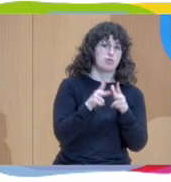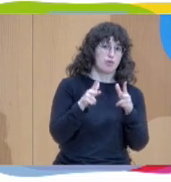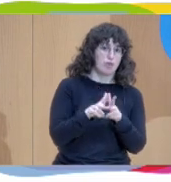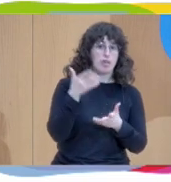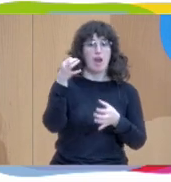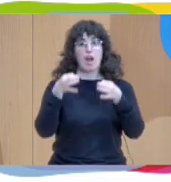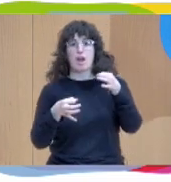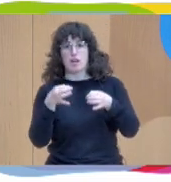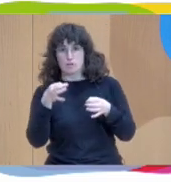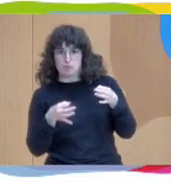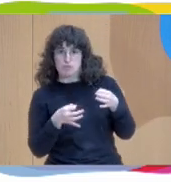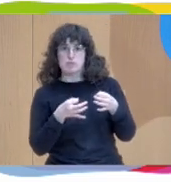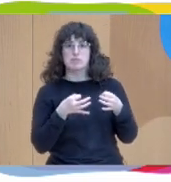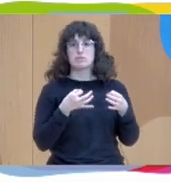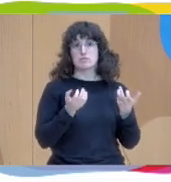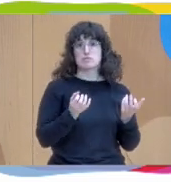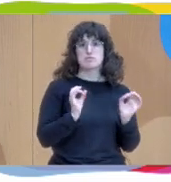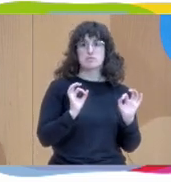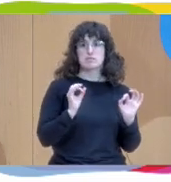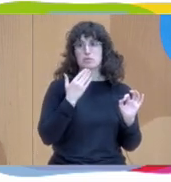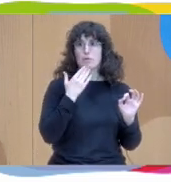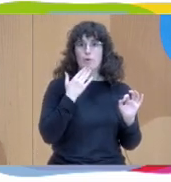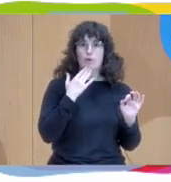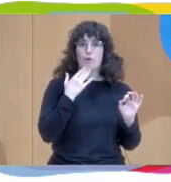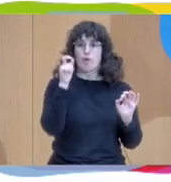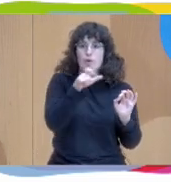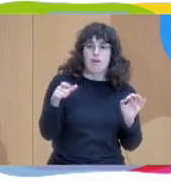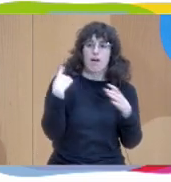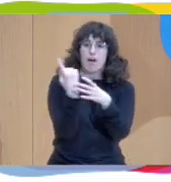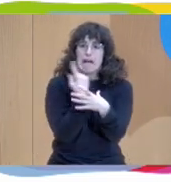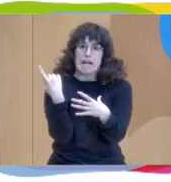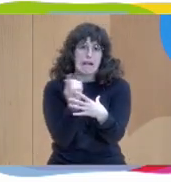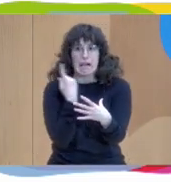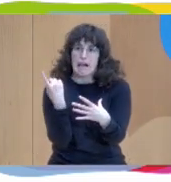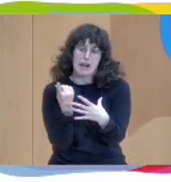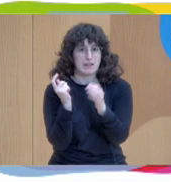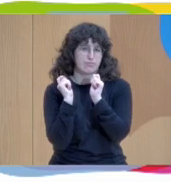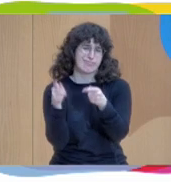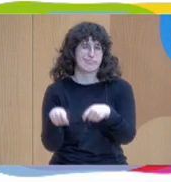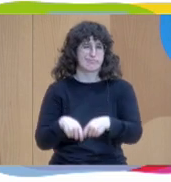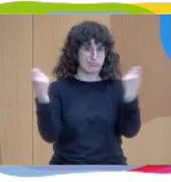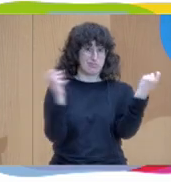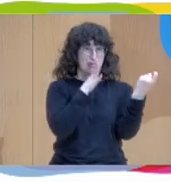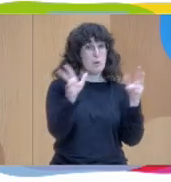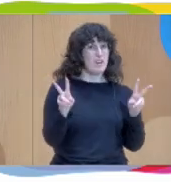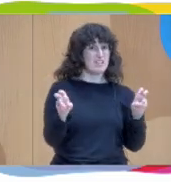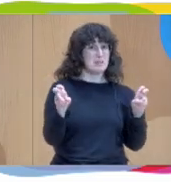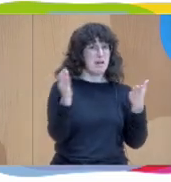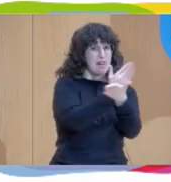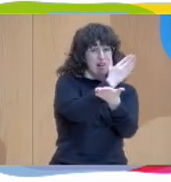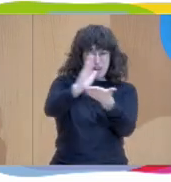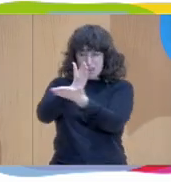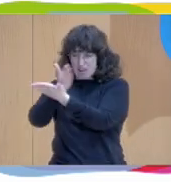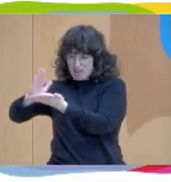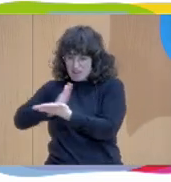tenían formas de romper el aislamiento que la sectorización de los servicios en base